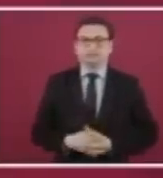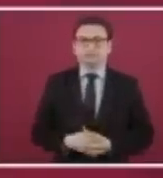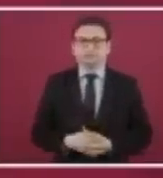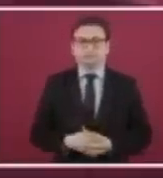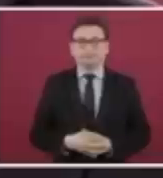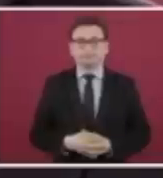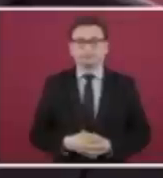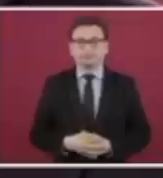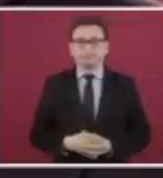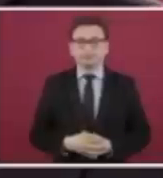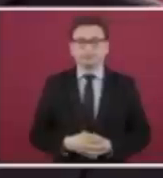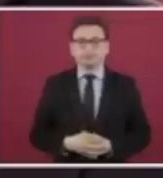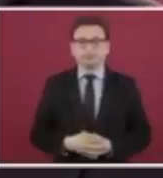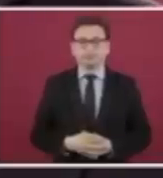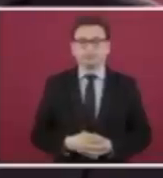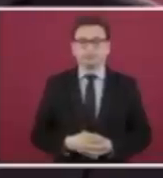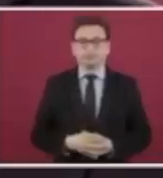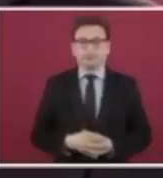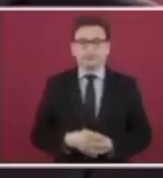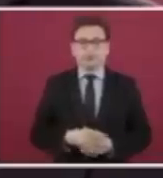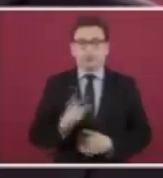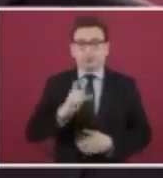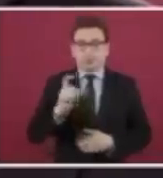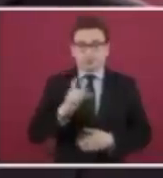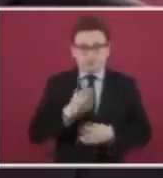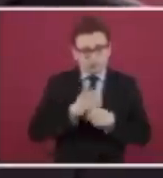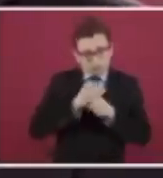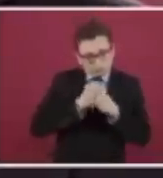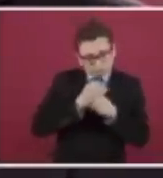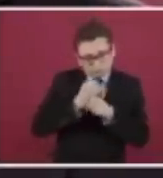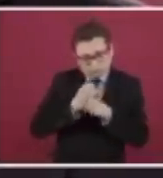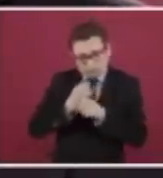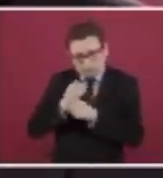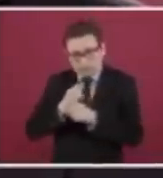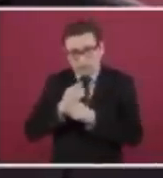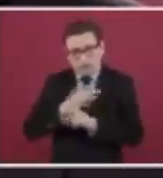nos presenten los estudios de impacto ambiental